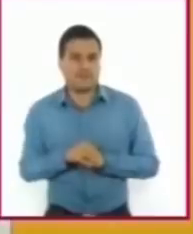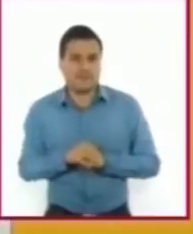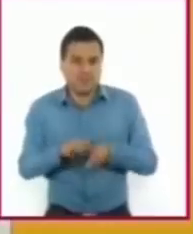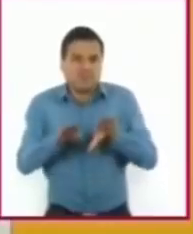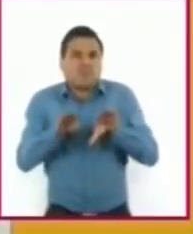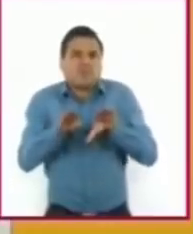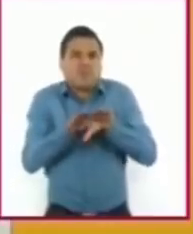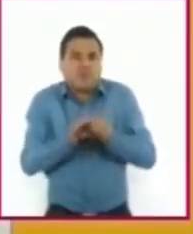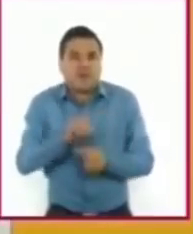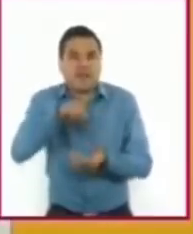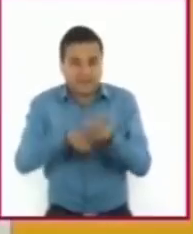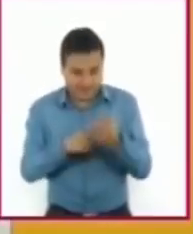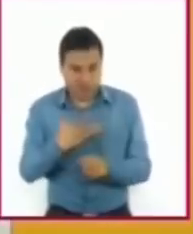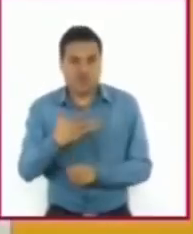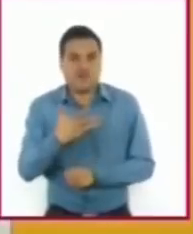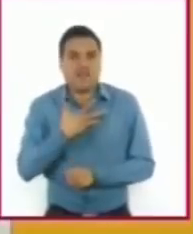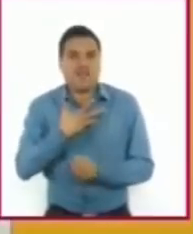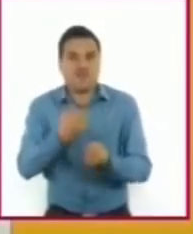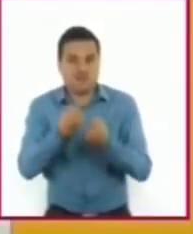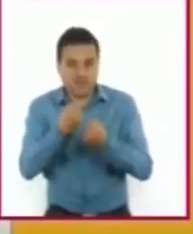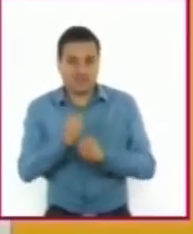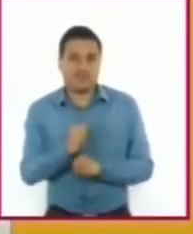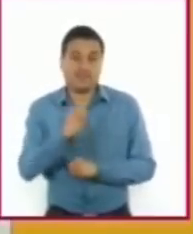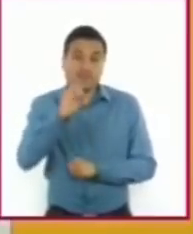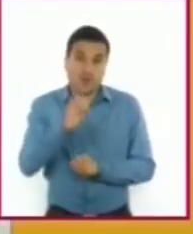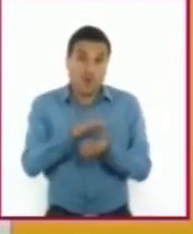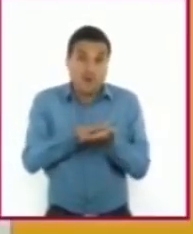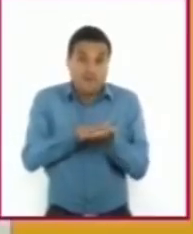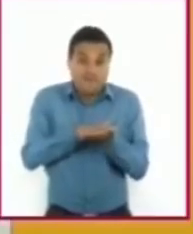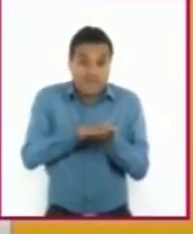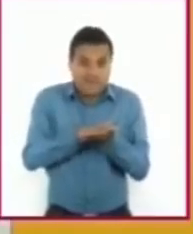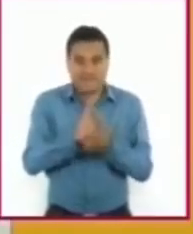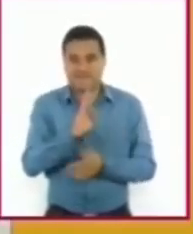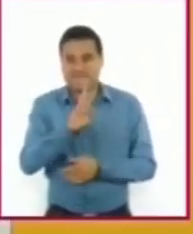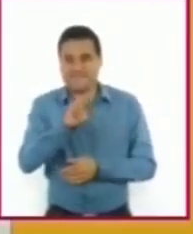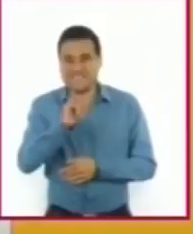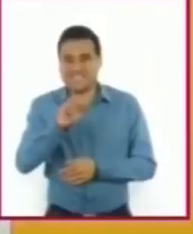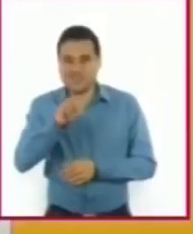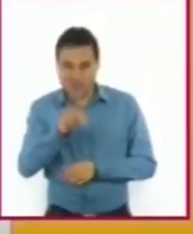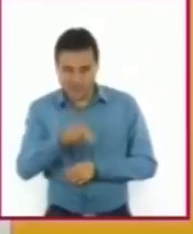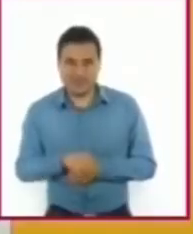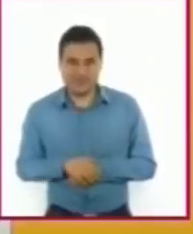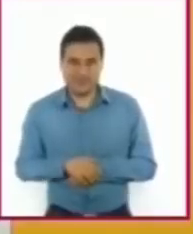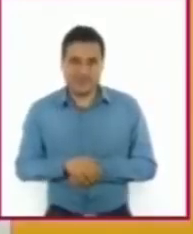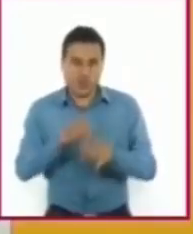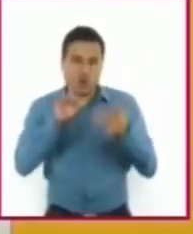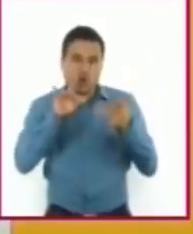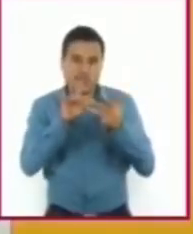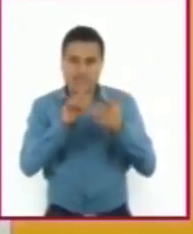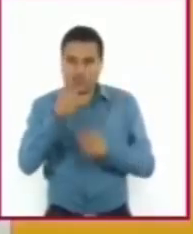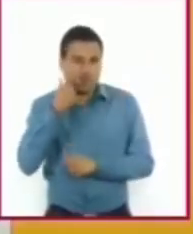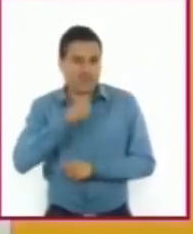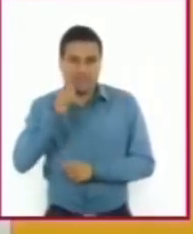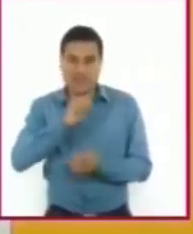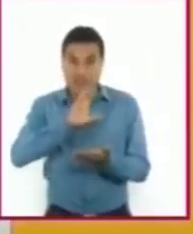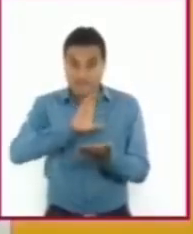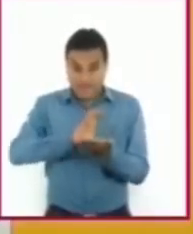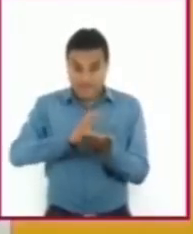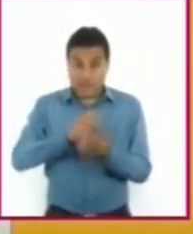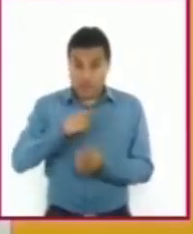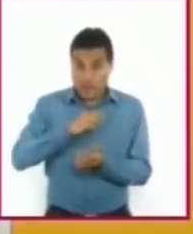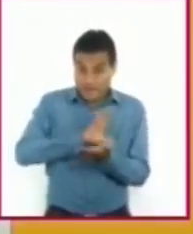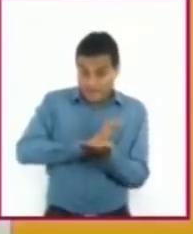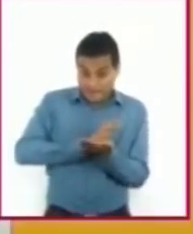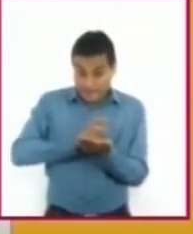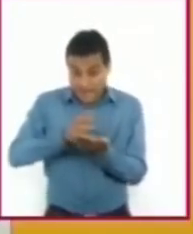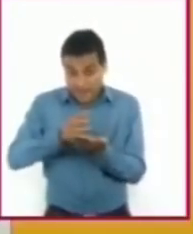fuerzas. La fuerza de fricción es una interacción por contacto que siempre se opone al movimiento y